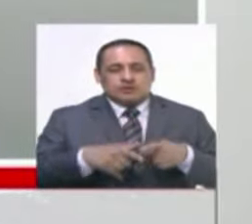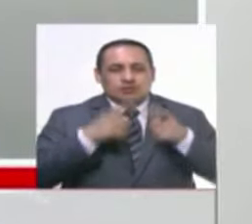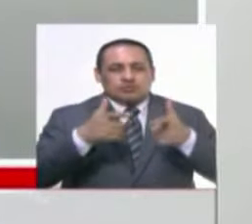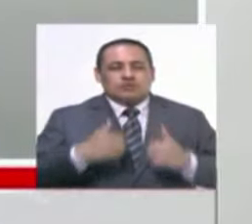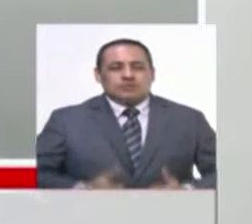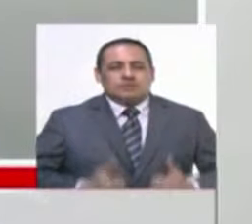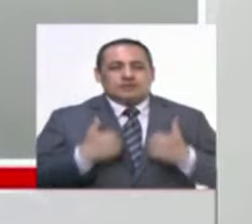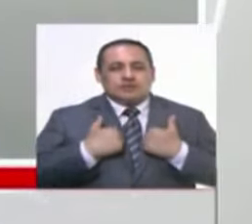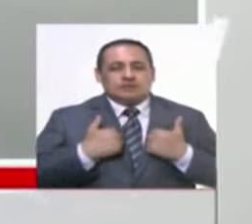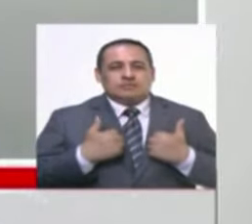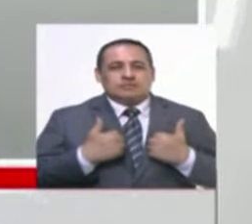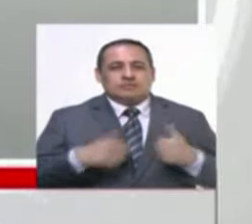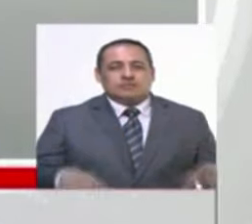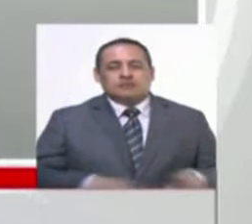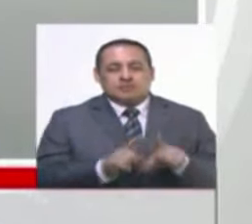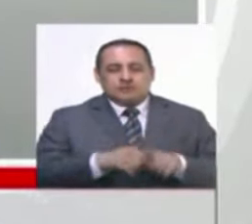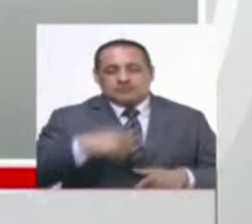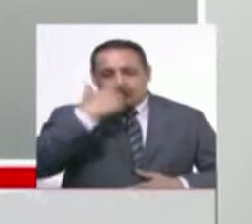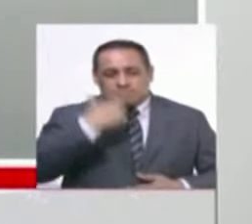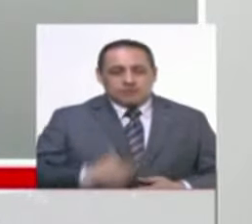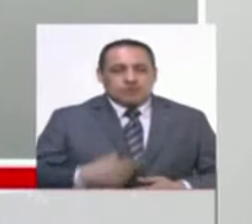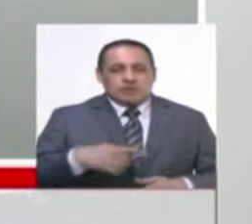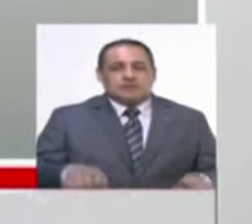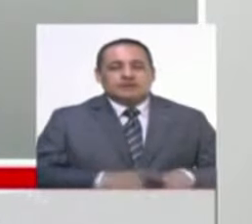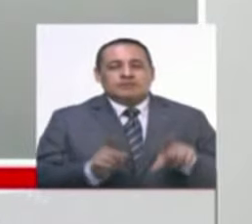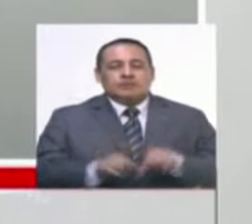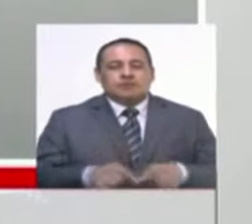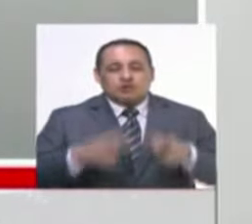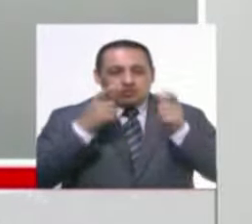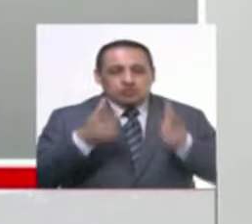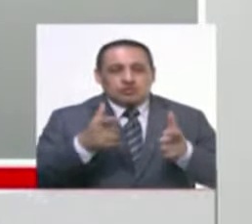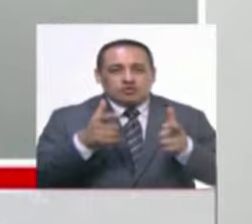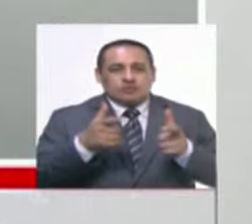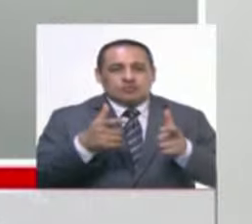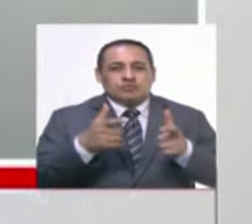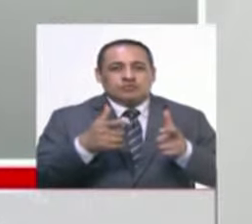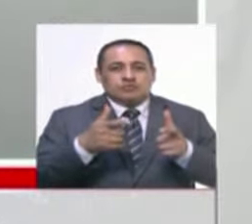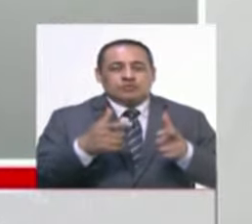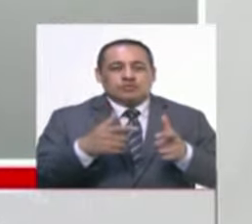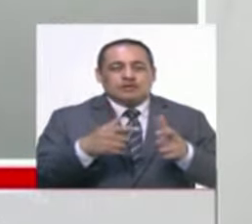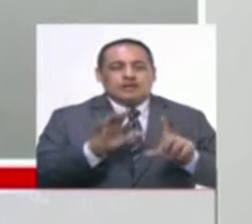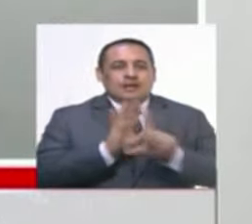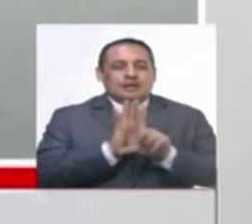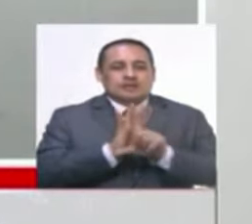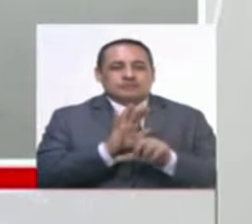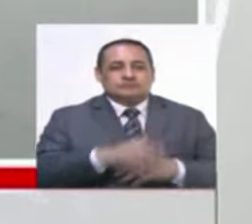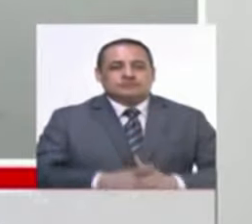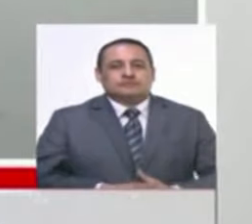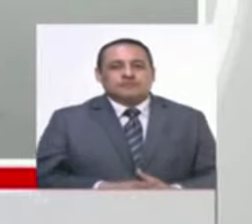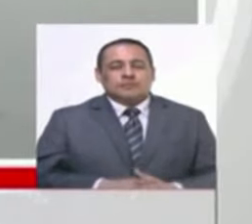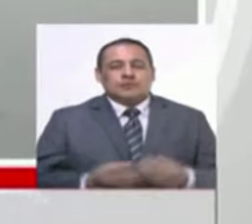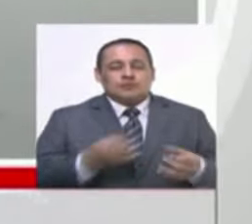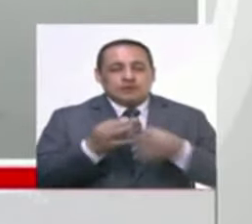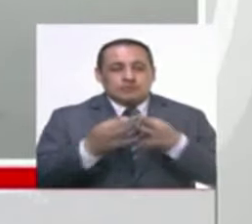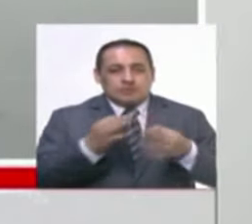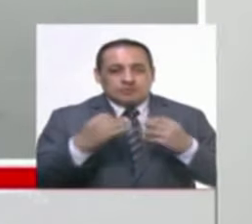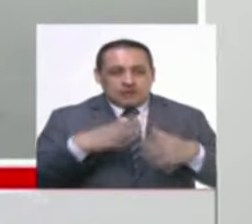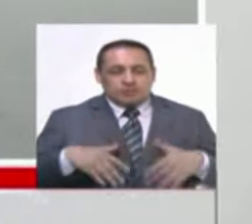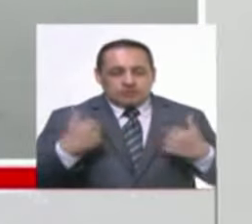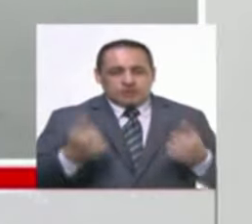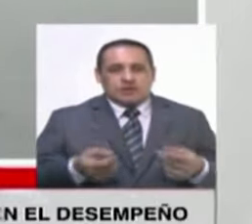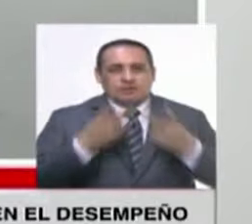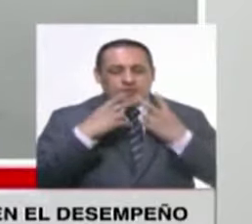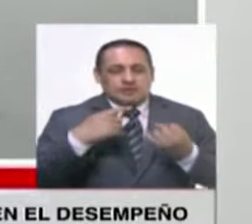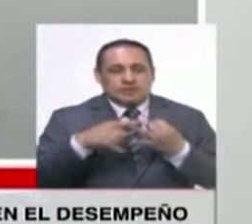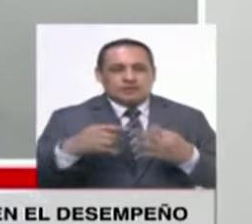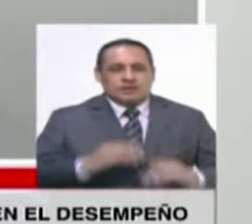física, personal y mi seguridad jurídica. Como le digo, para poder enfrentarme a